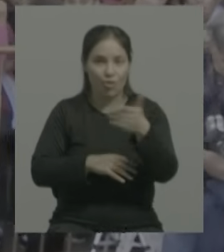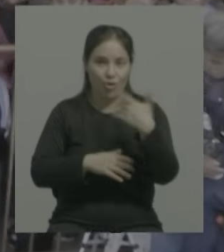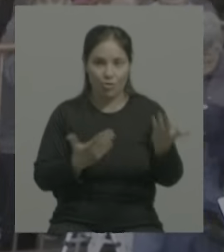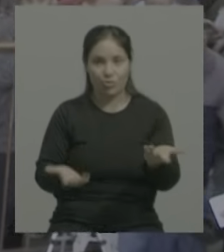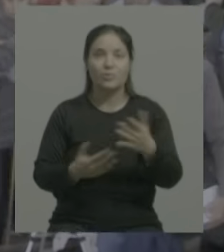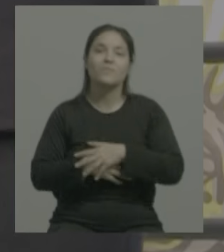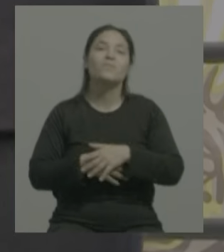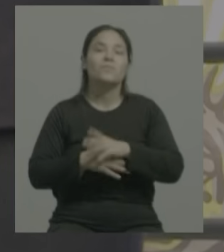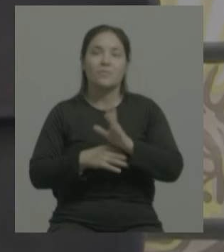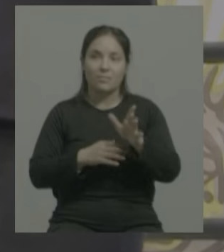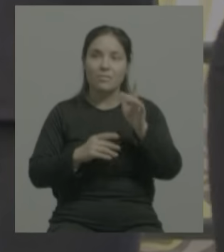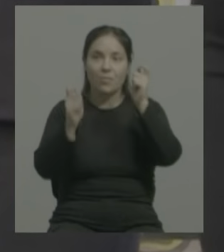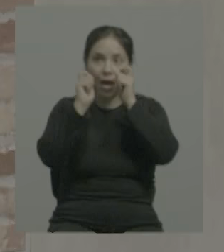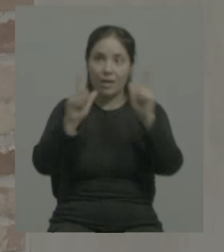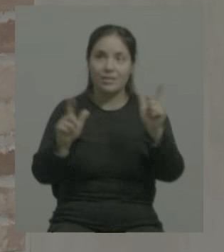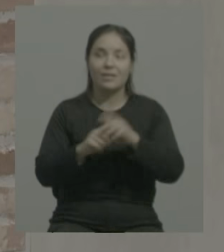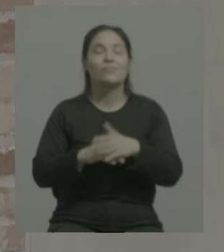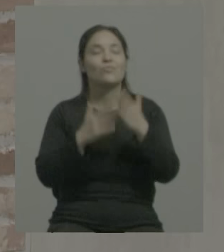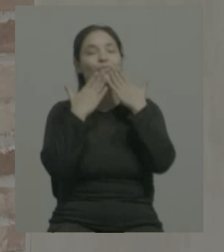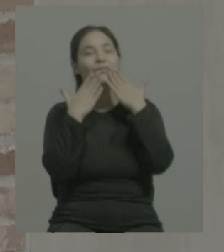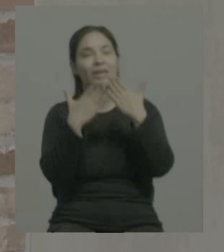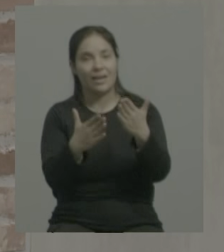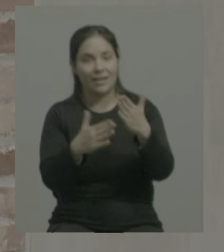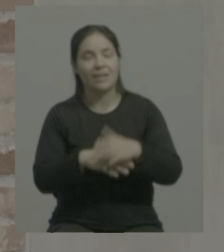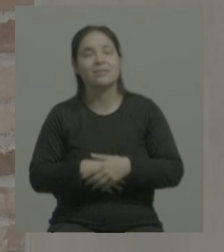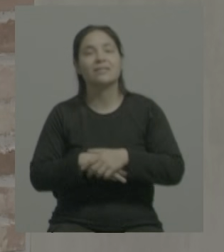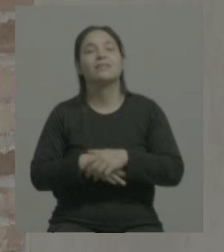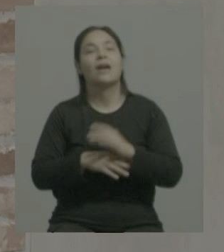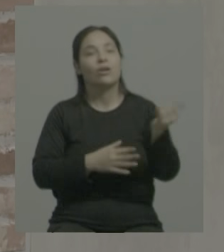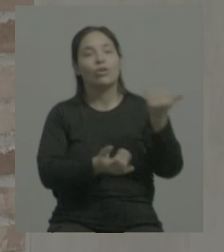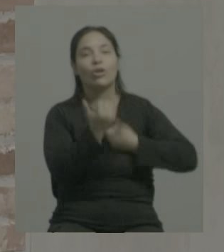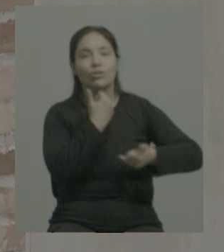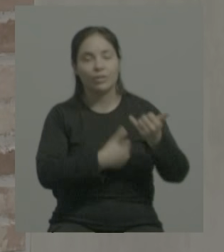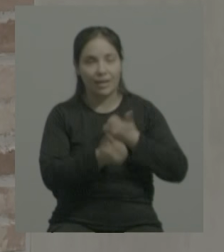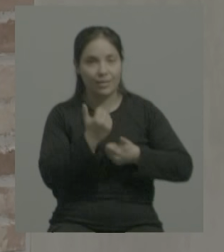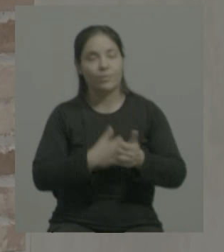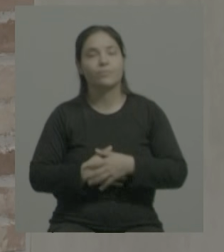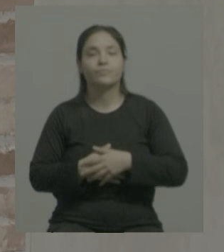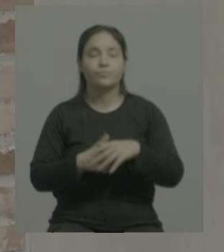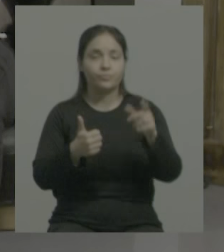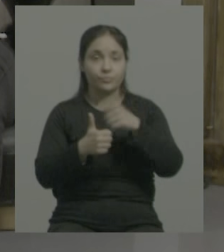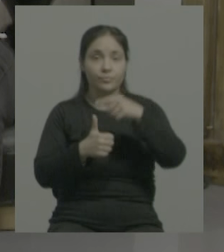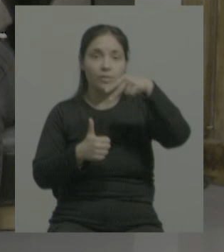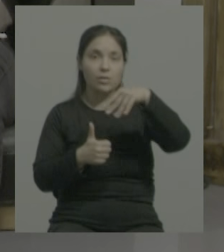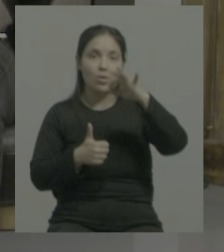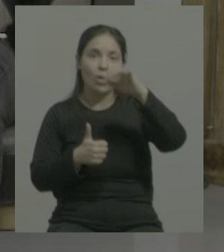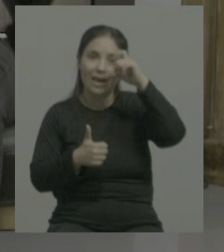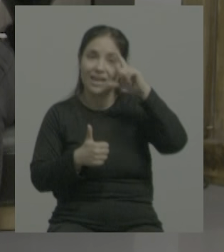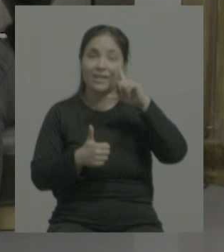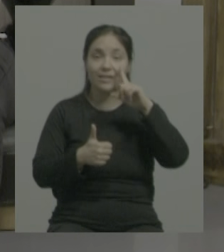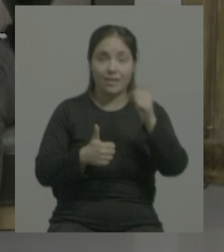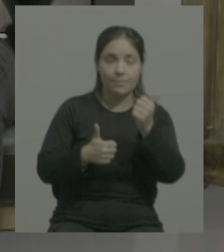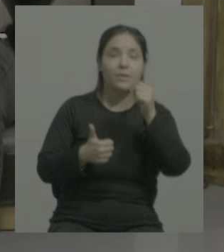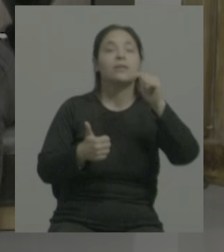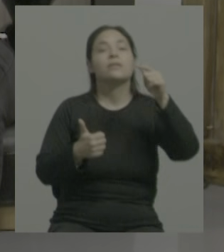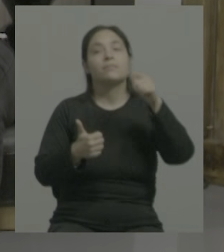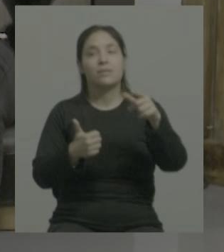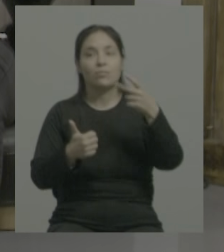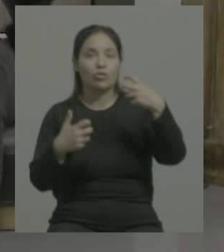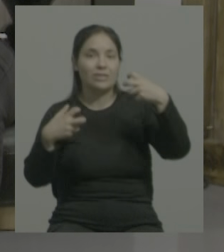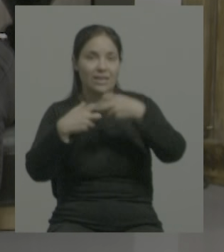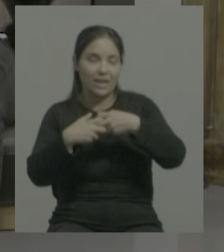Tendremos los detalles y bueno, muchas gracias por desde ya ir anticipando eso. Pasaba Noelia Naranjo, secretaria de SIDUNCO, del Sindicato de Docentes